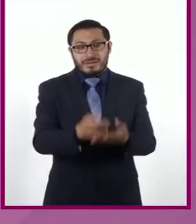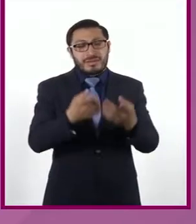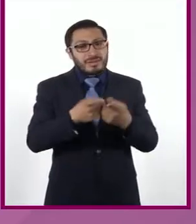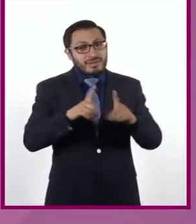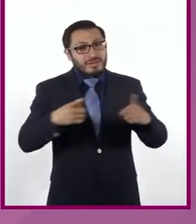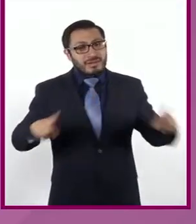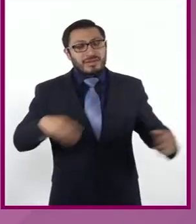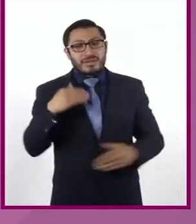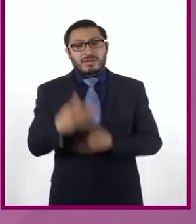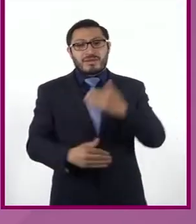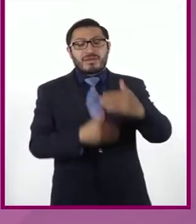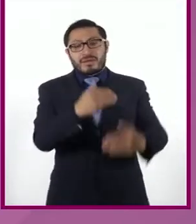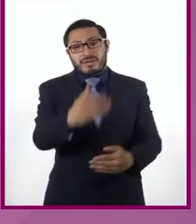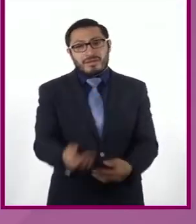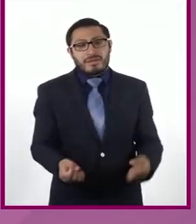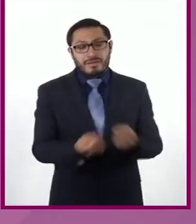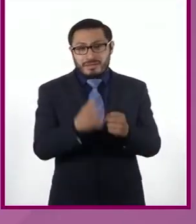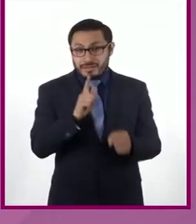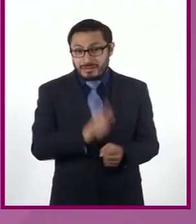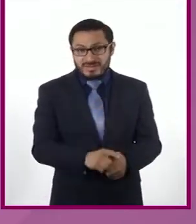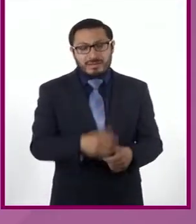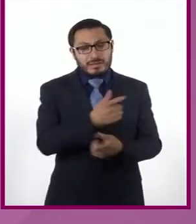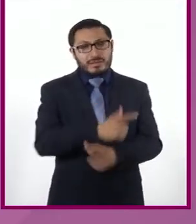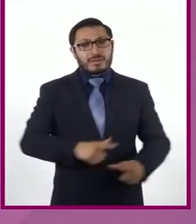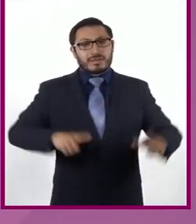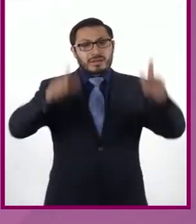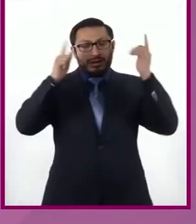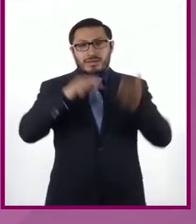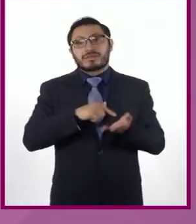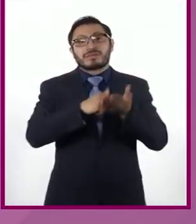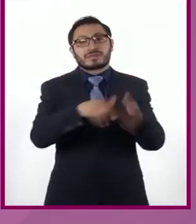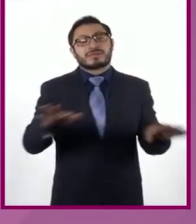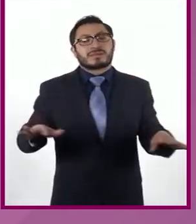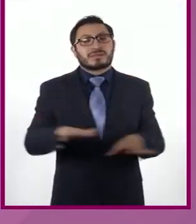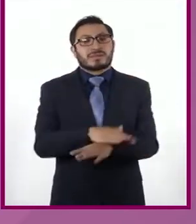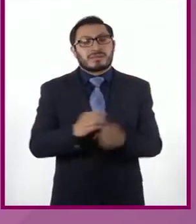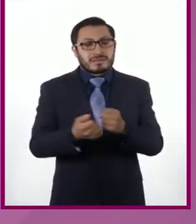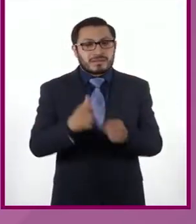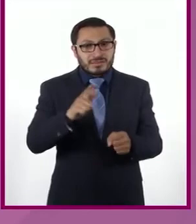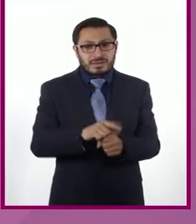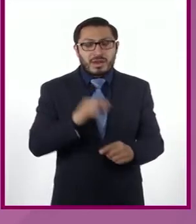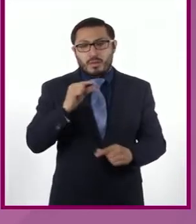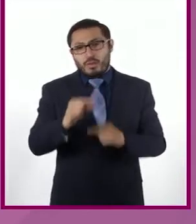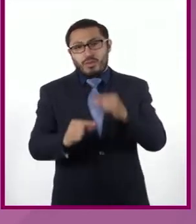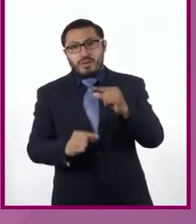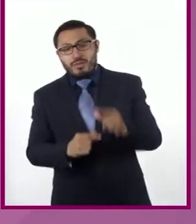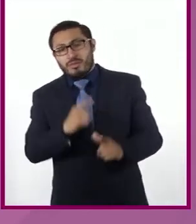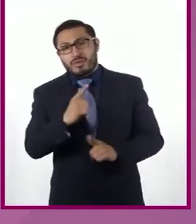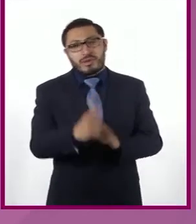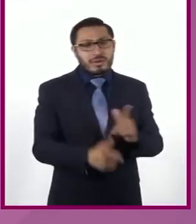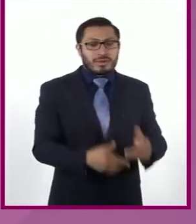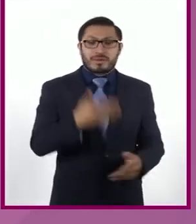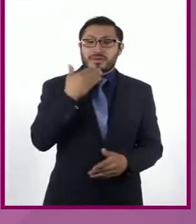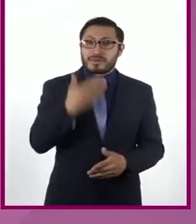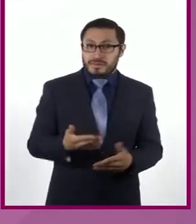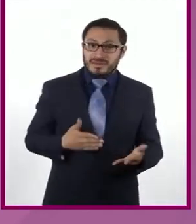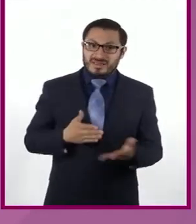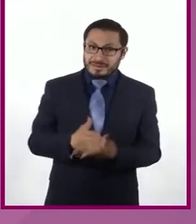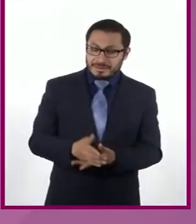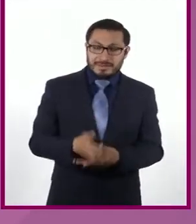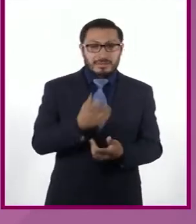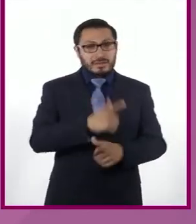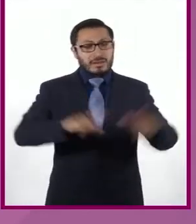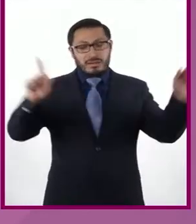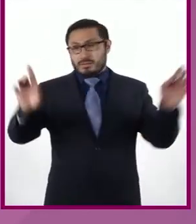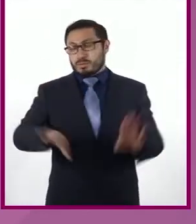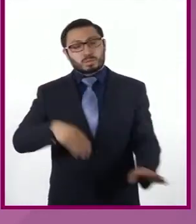de la sociedad. El liberalismo propone cambios sociales de forma gradual, flexible. Los liberales se oponen